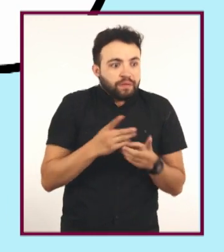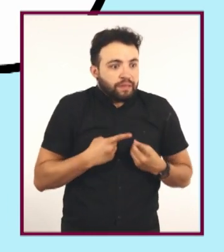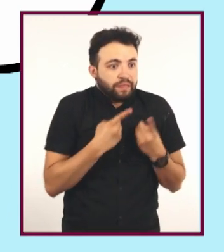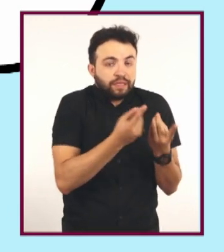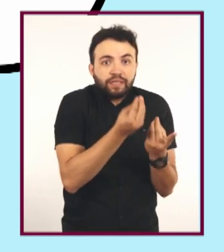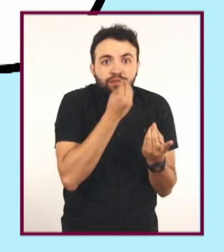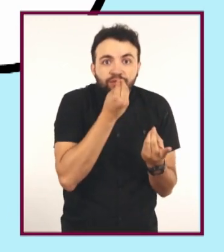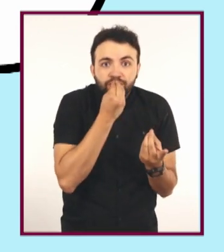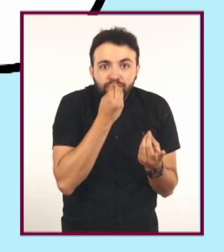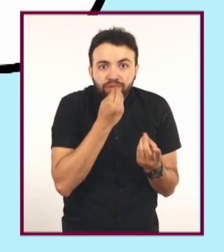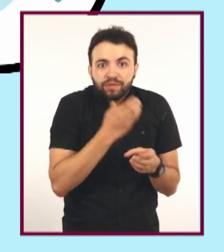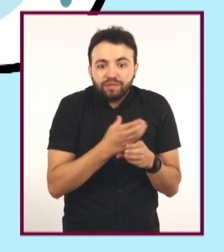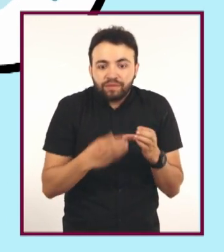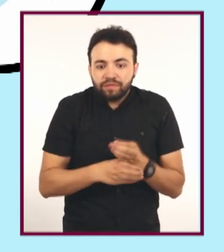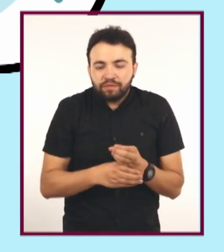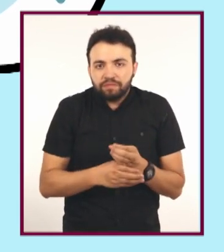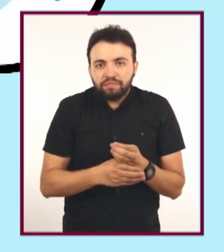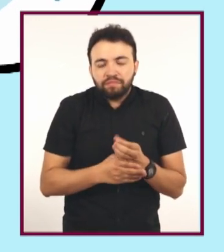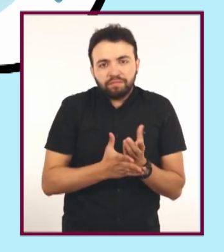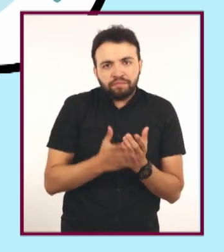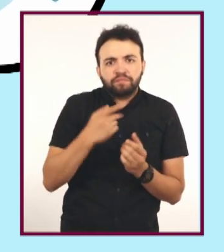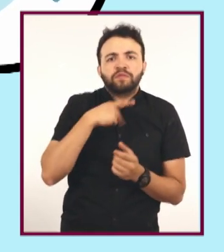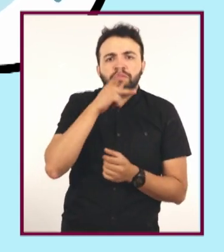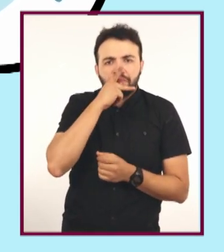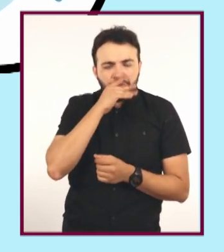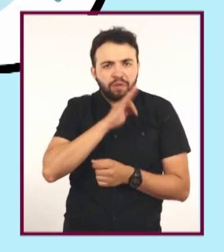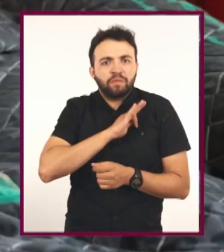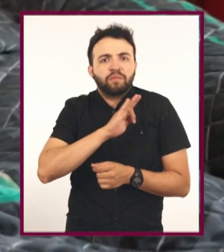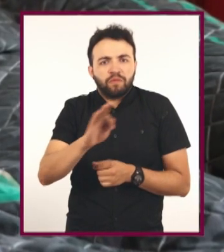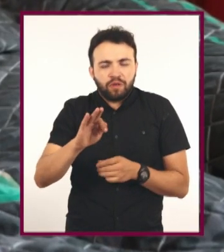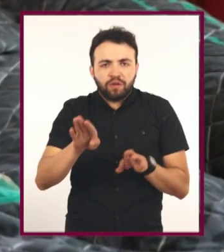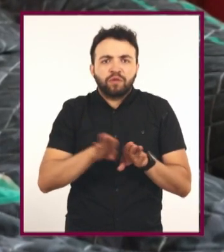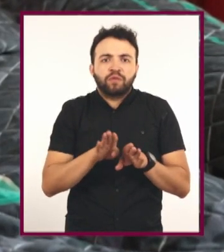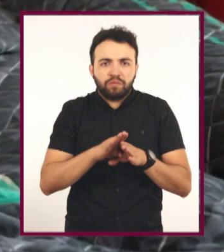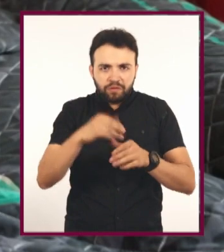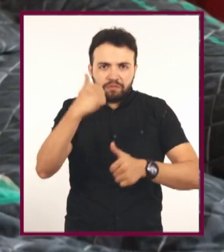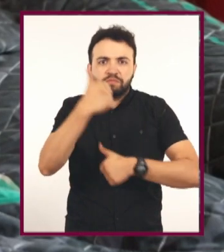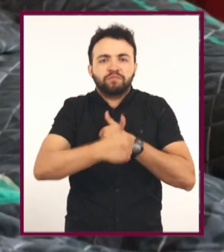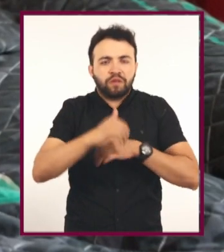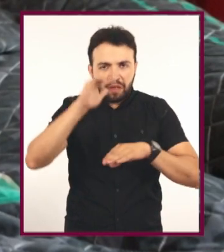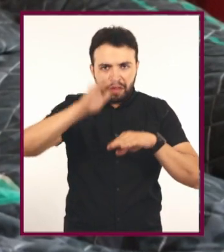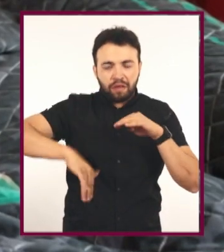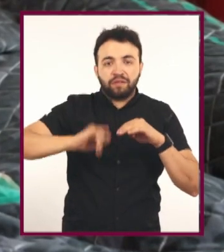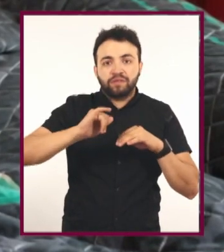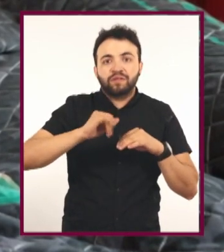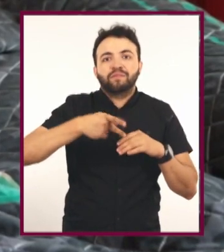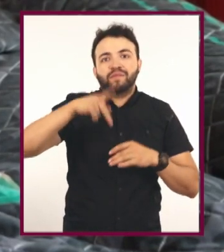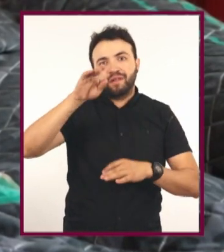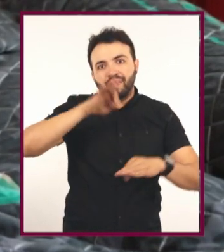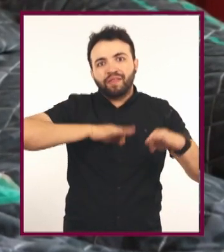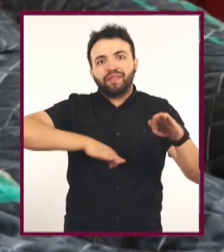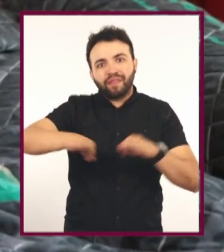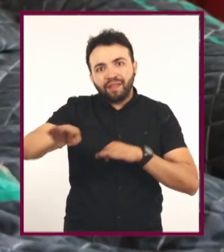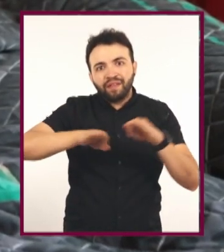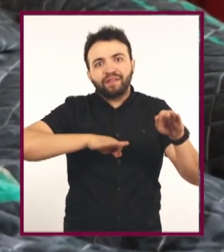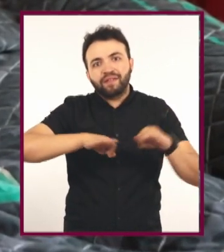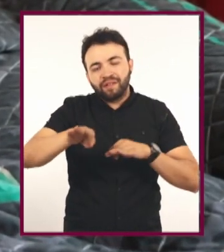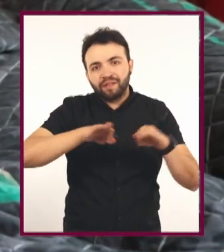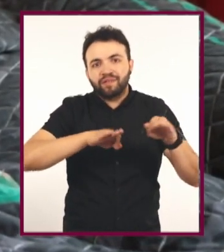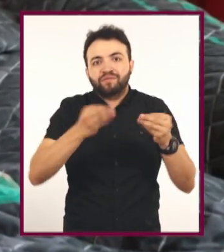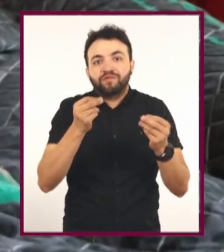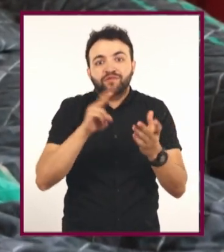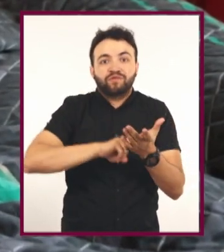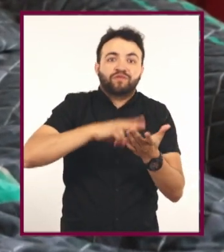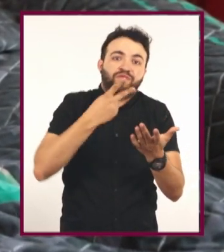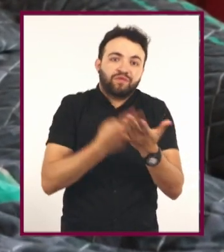significaría cuidar un hogar y tener una boca o más que alimentar. Él pudo continuar con su carrera, pero trabajando medio tiempo y prácticamente